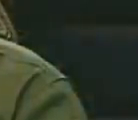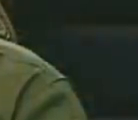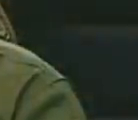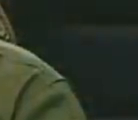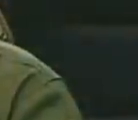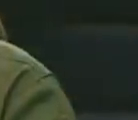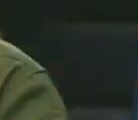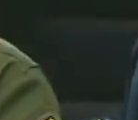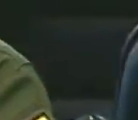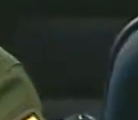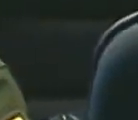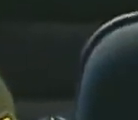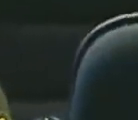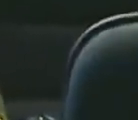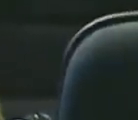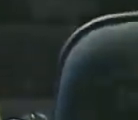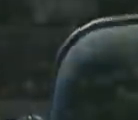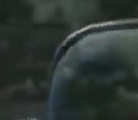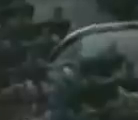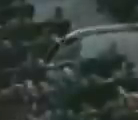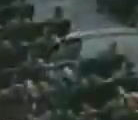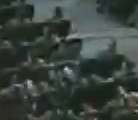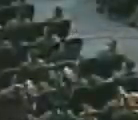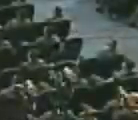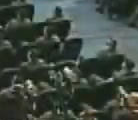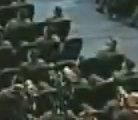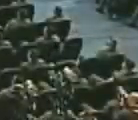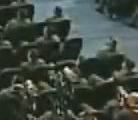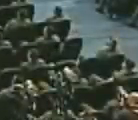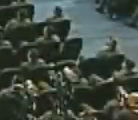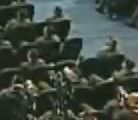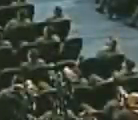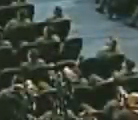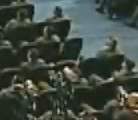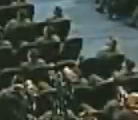país. Nos hemos reunido ya por más de 2 horas